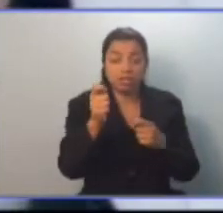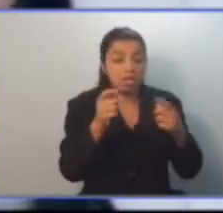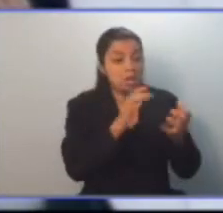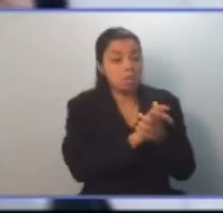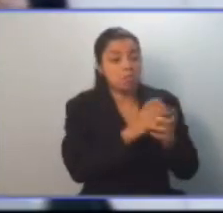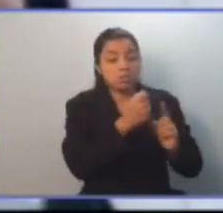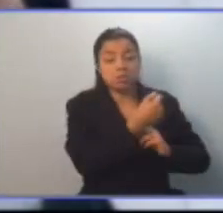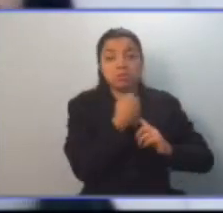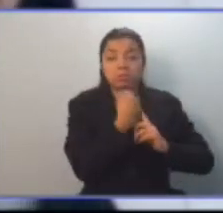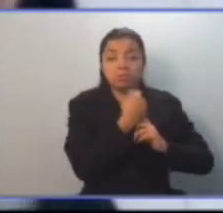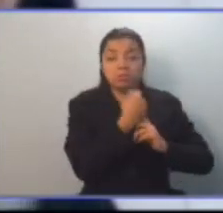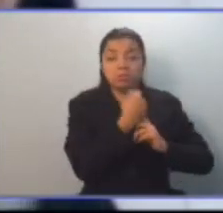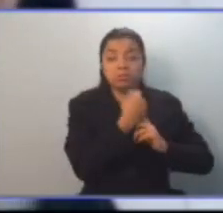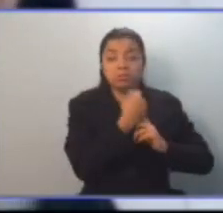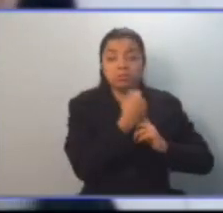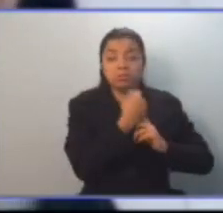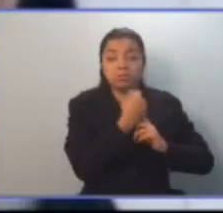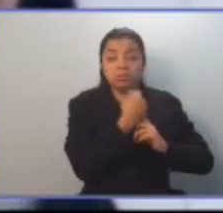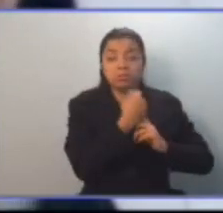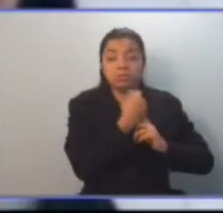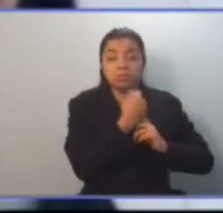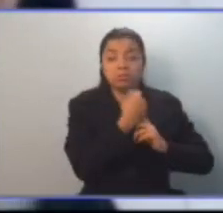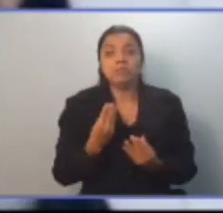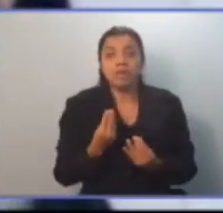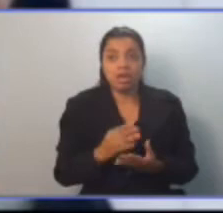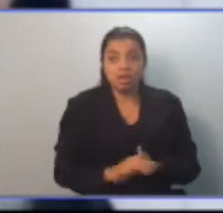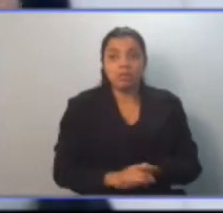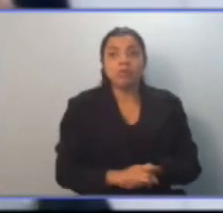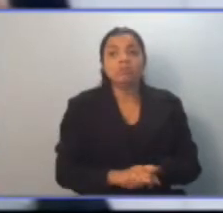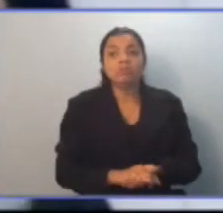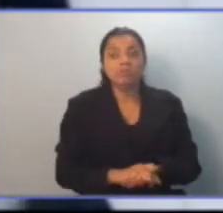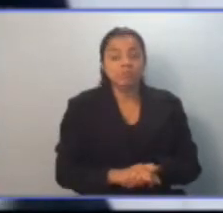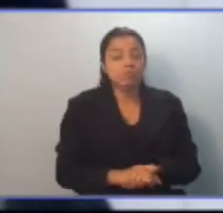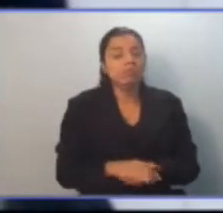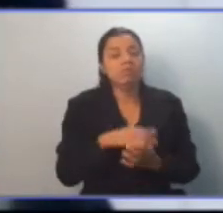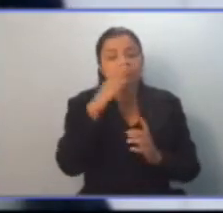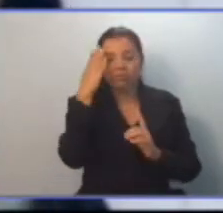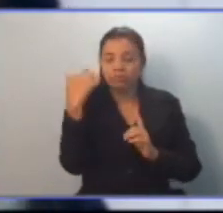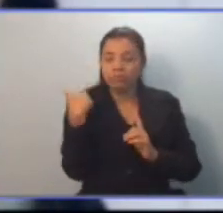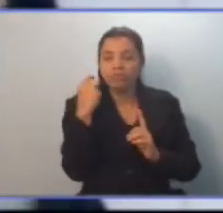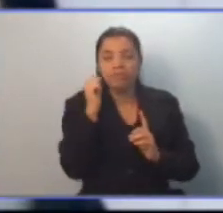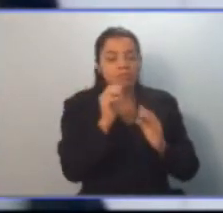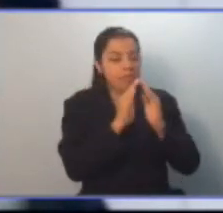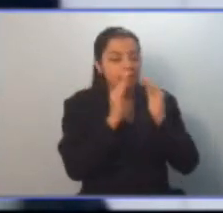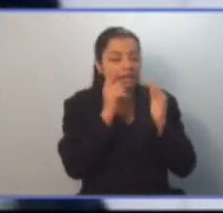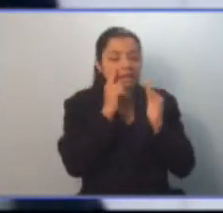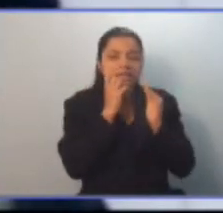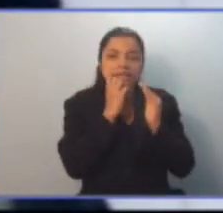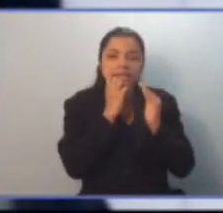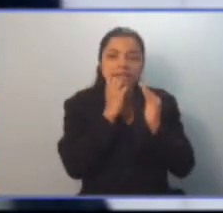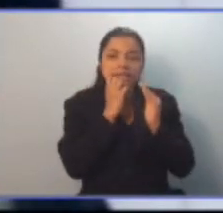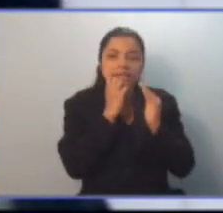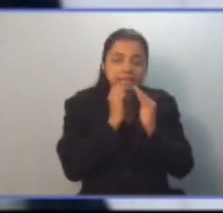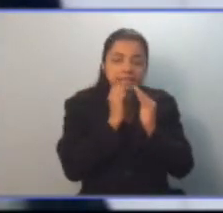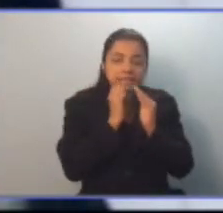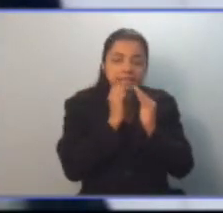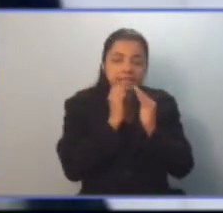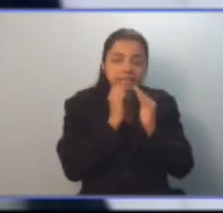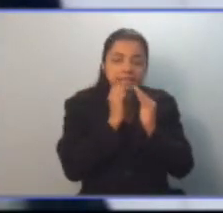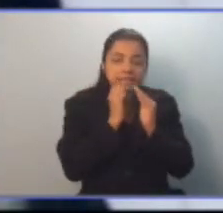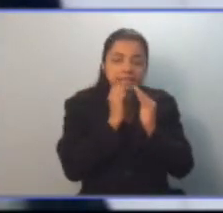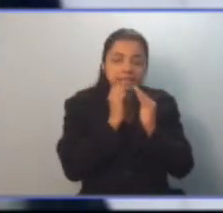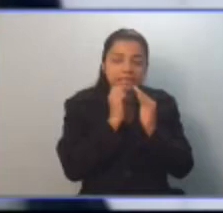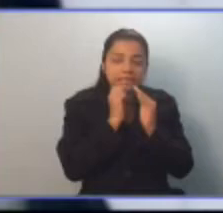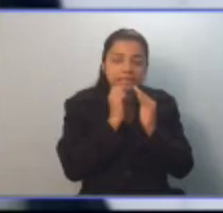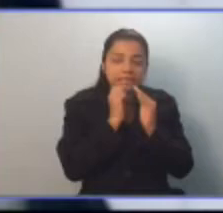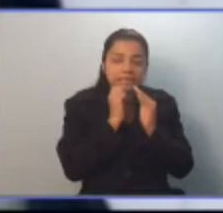vida o a su esposo. En este caso ellas estarían en un resguardo y se les podría dar inducción para cómo subsistir